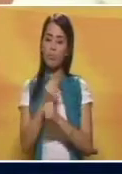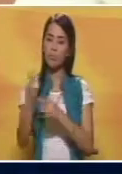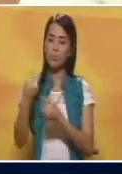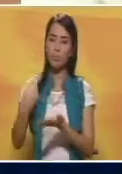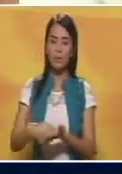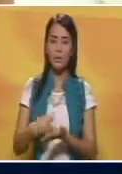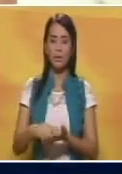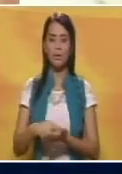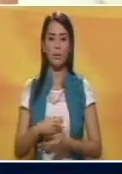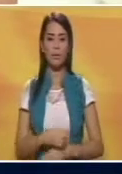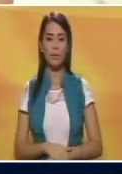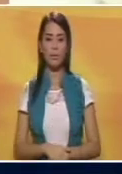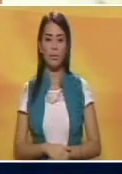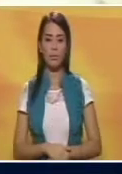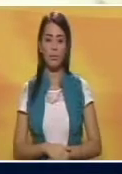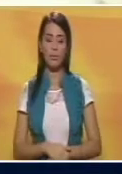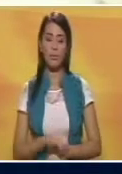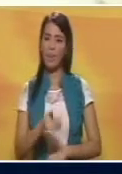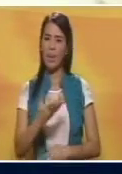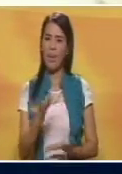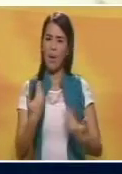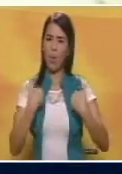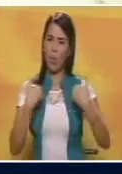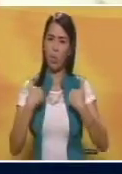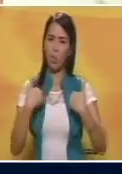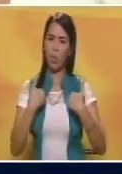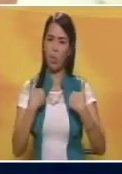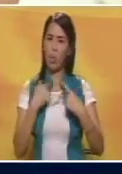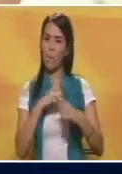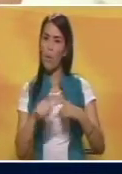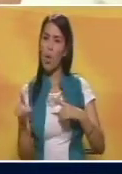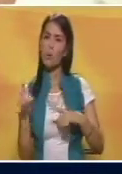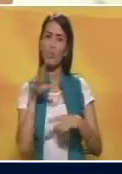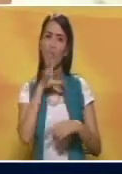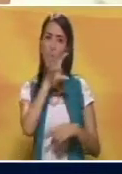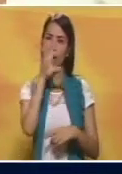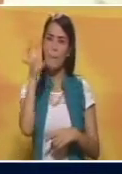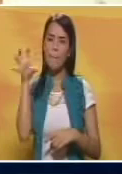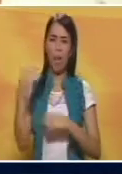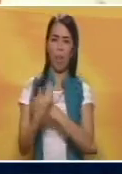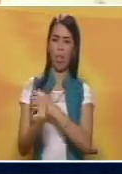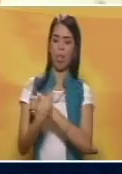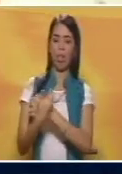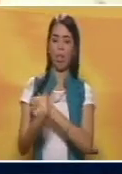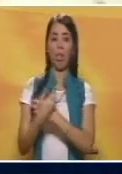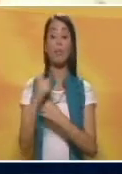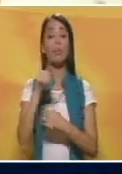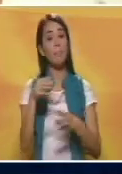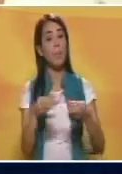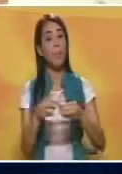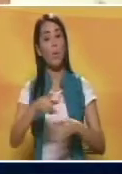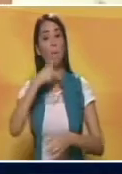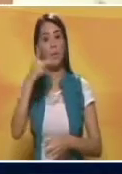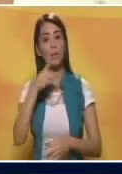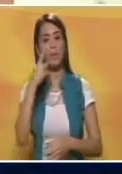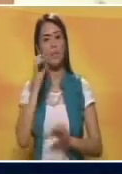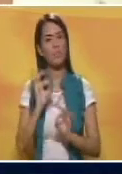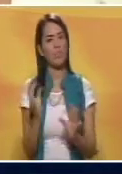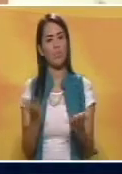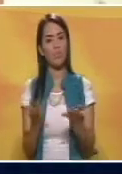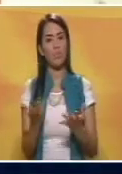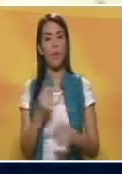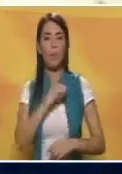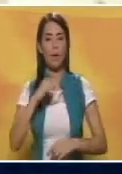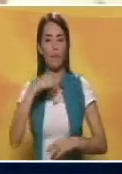trabajadores que pretende ser vulneradas por poderes fácticos por poder imperial y por factores políticos ajenos al bienestar